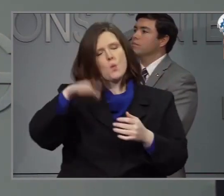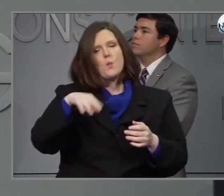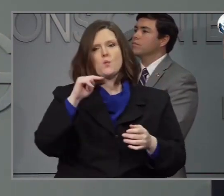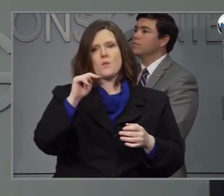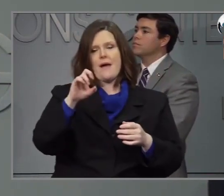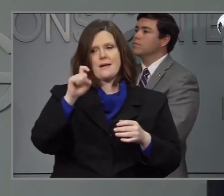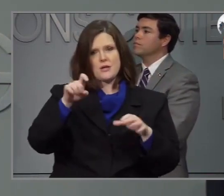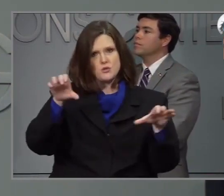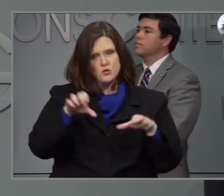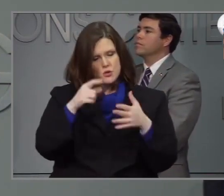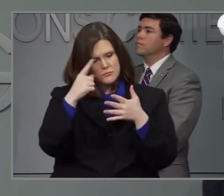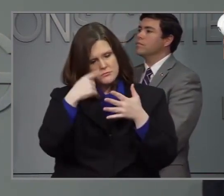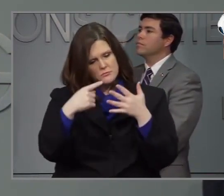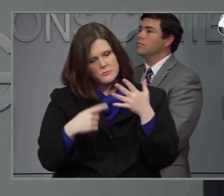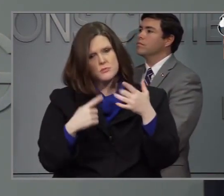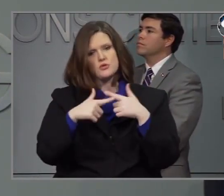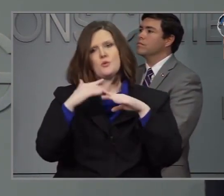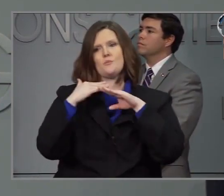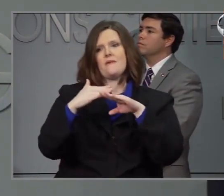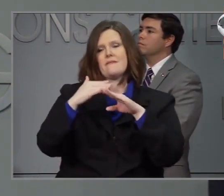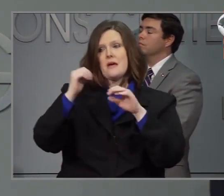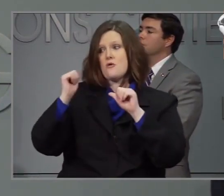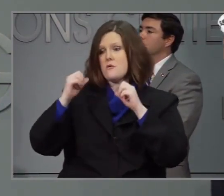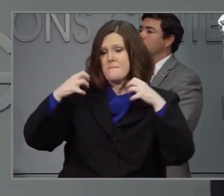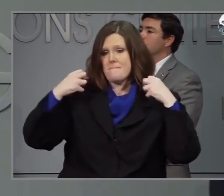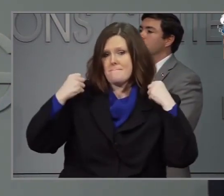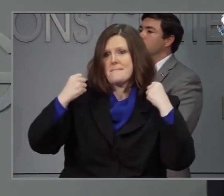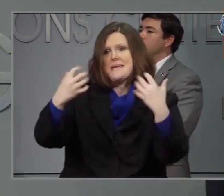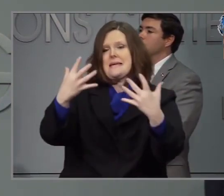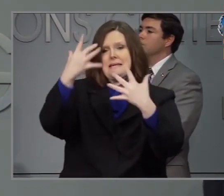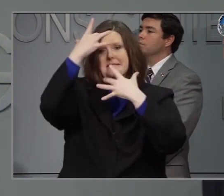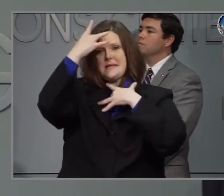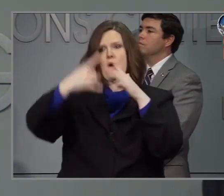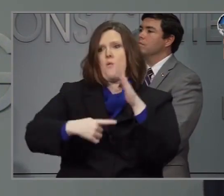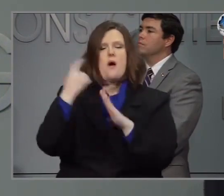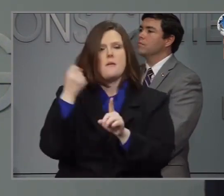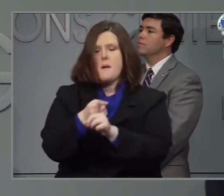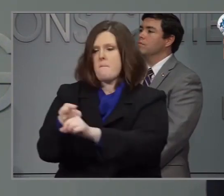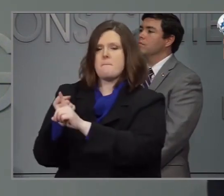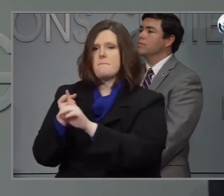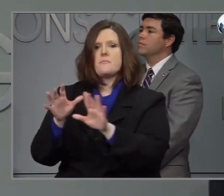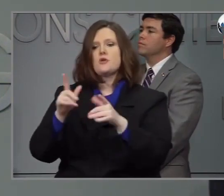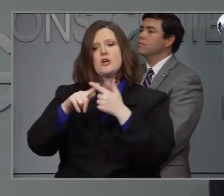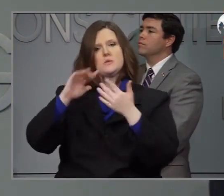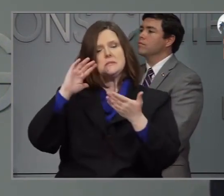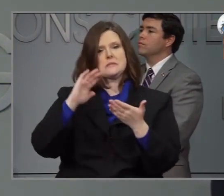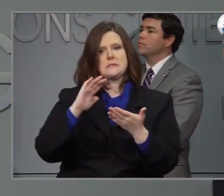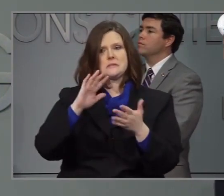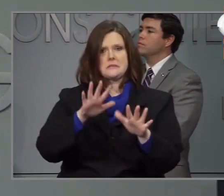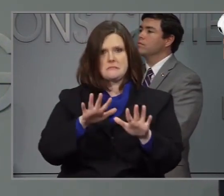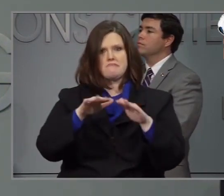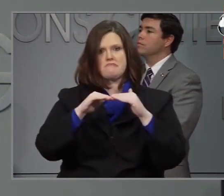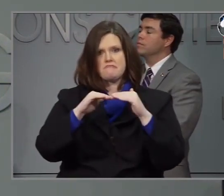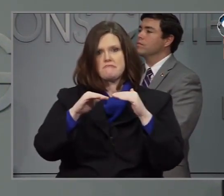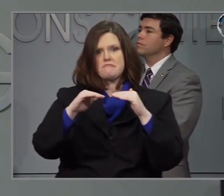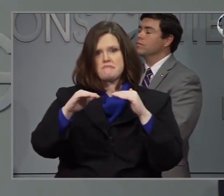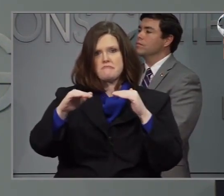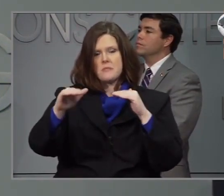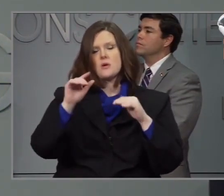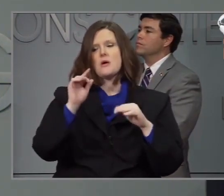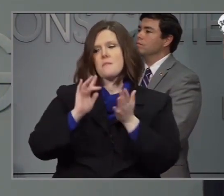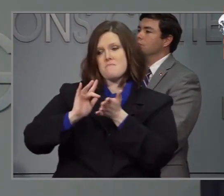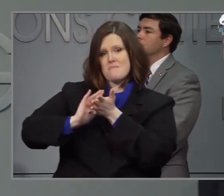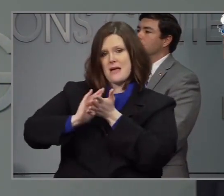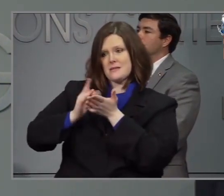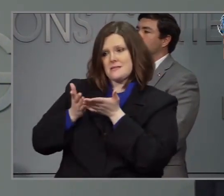todo lo posible para que menos gente se enferme al mismo tiempo necesitamos con los sistemas médicos estén disponibles para todos los que